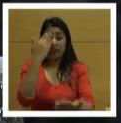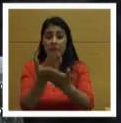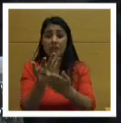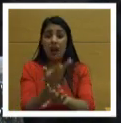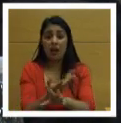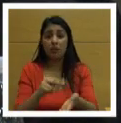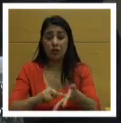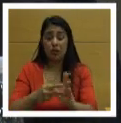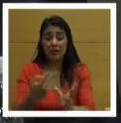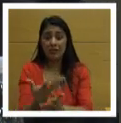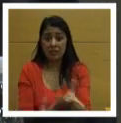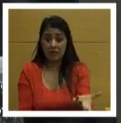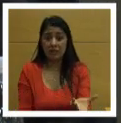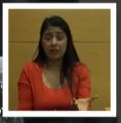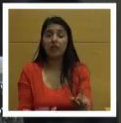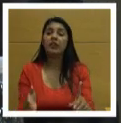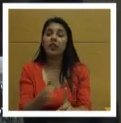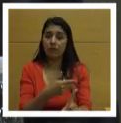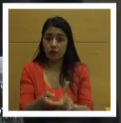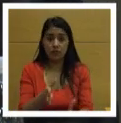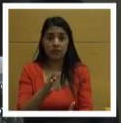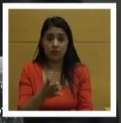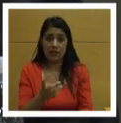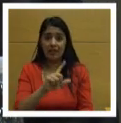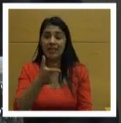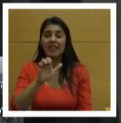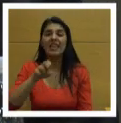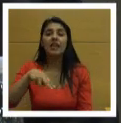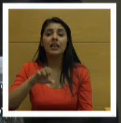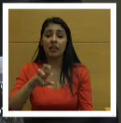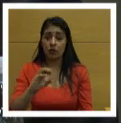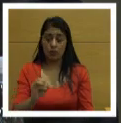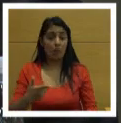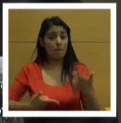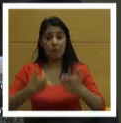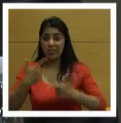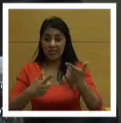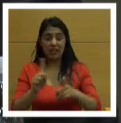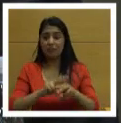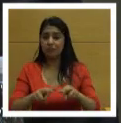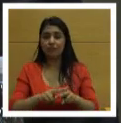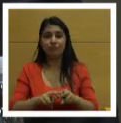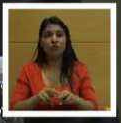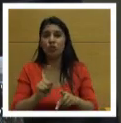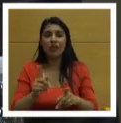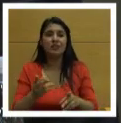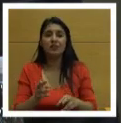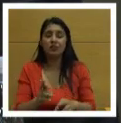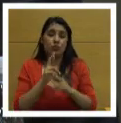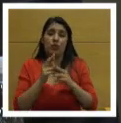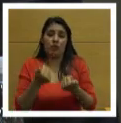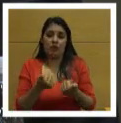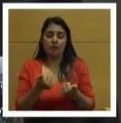problema de violencia de género, y las políticas públicas no han sido del todo efectivas. Un